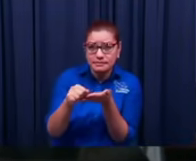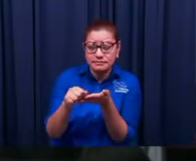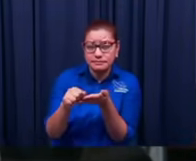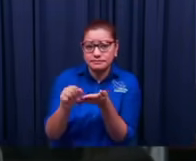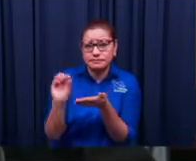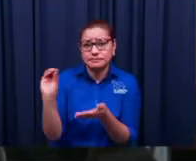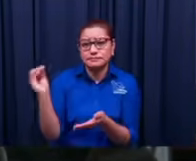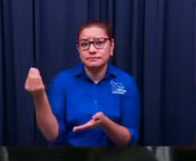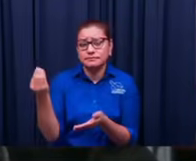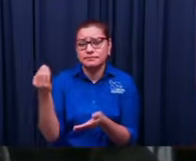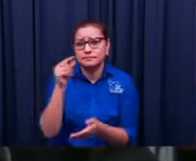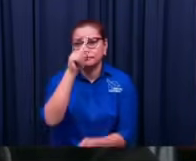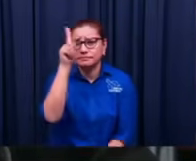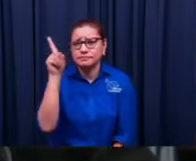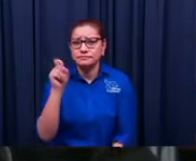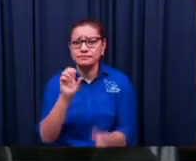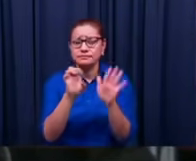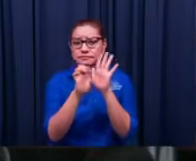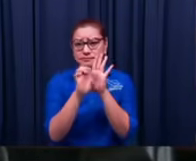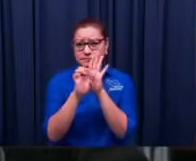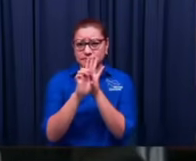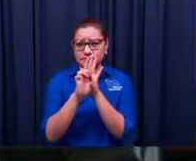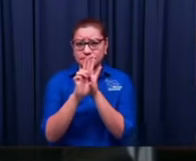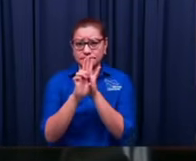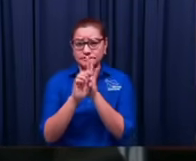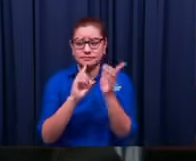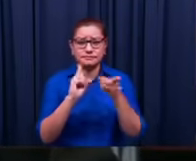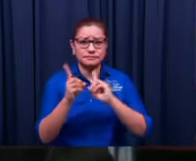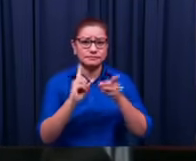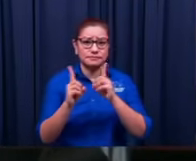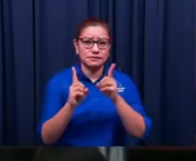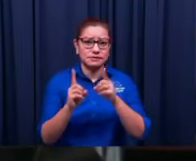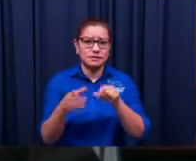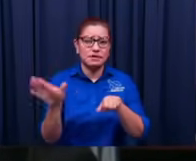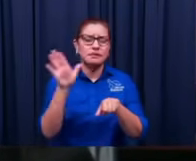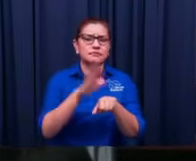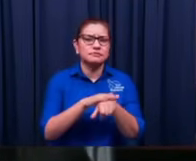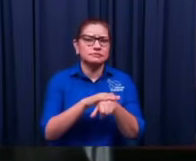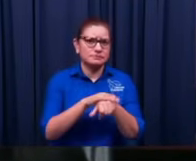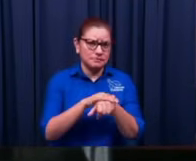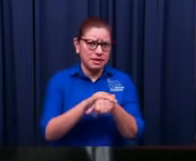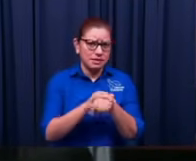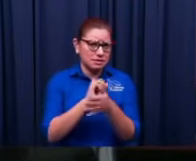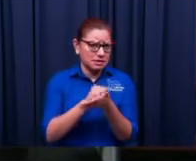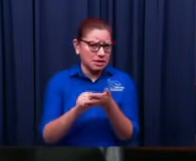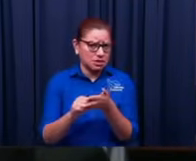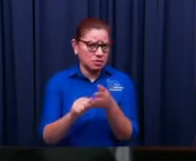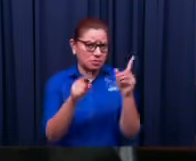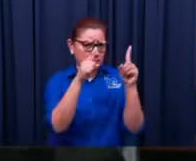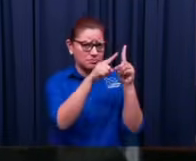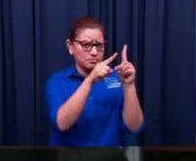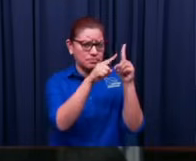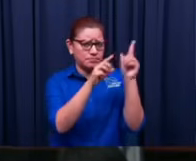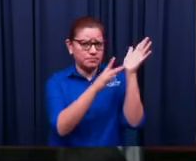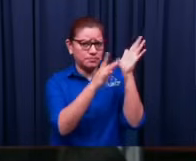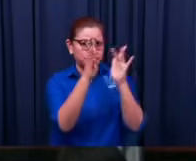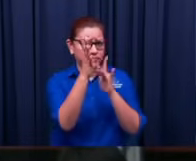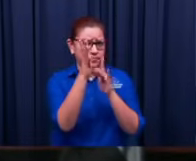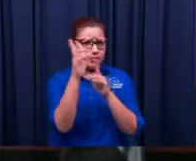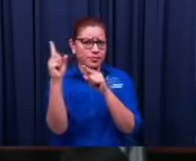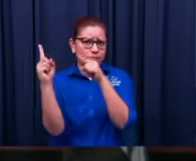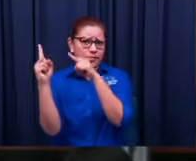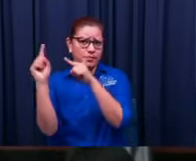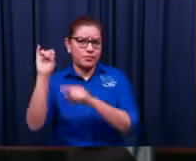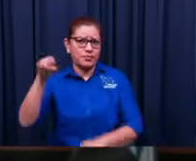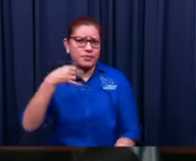santidad? Le puse el ejemplo de que ¿quién era más santo, Jesús o Juan el Bautista?